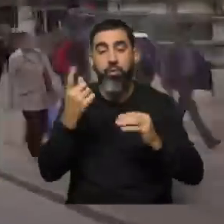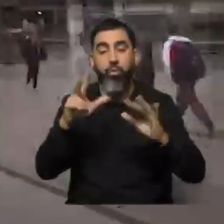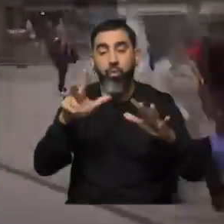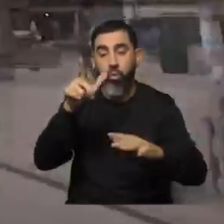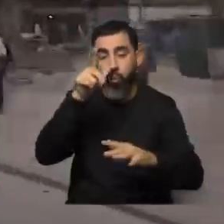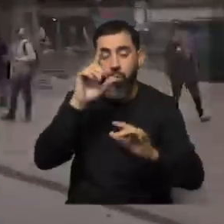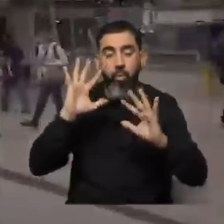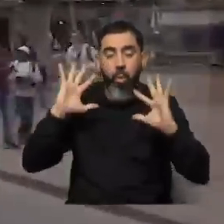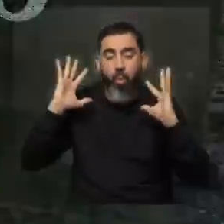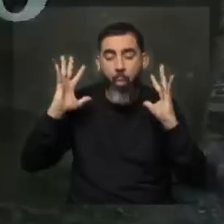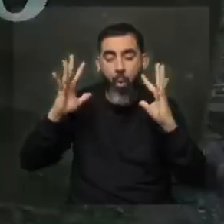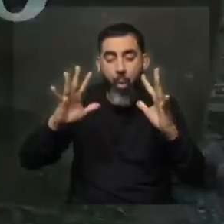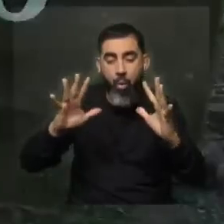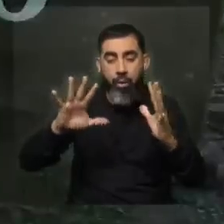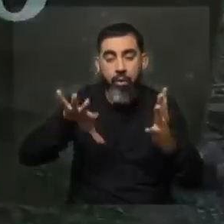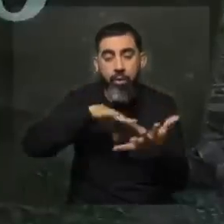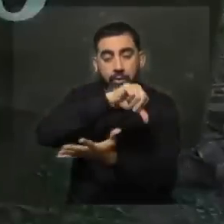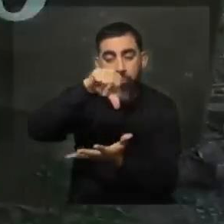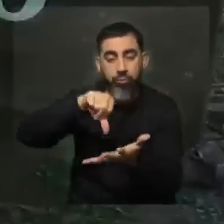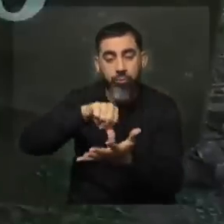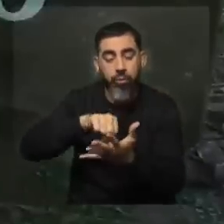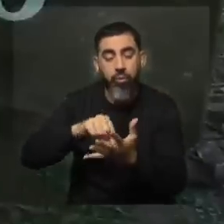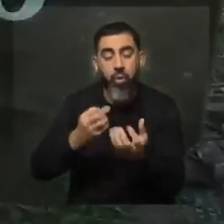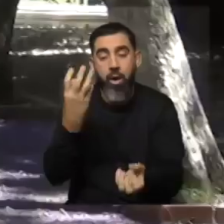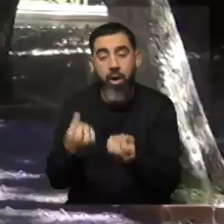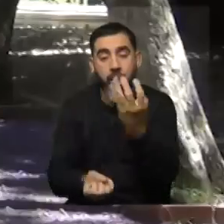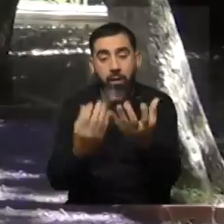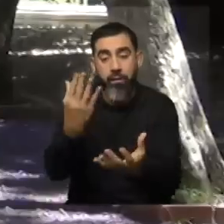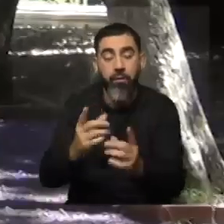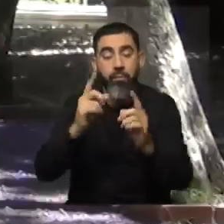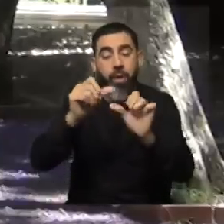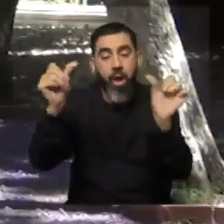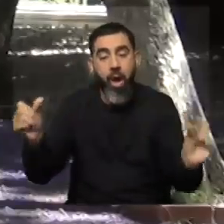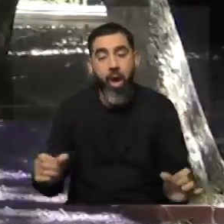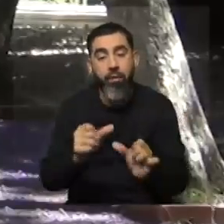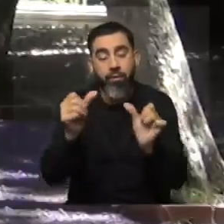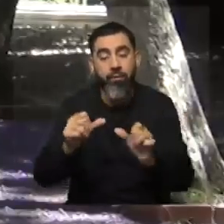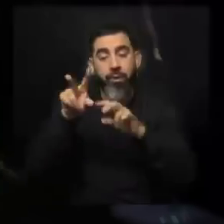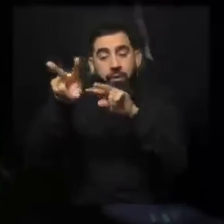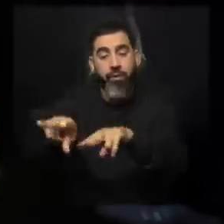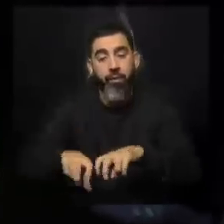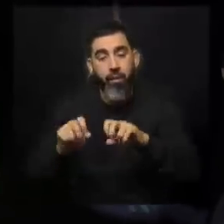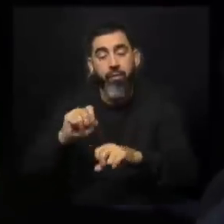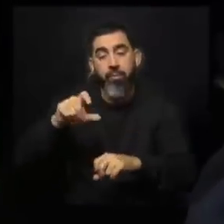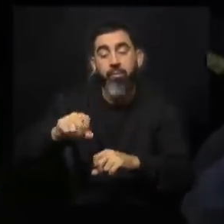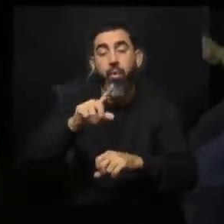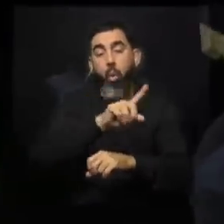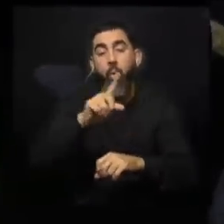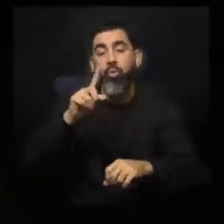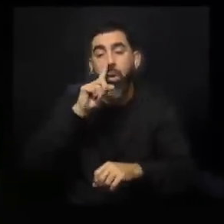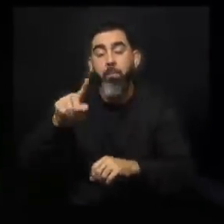pequeños bosques urbanos en el Jardín Botánico y en el parque de actividades agropecuarias con la plantación de